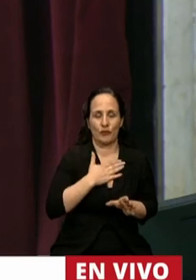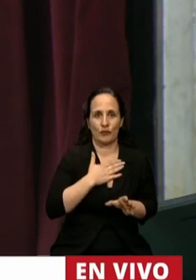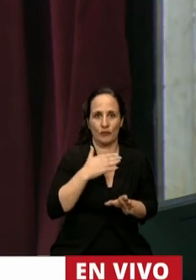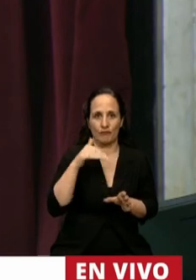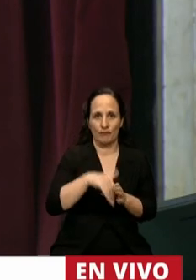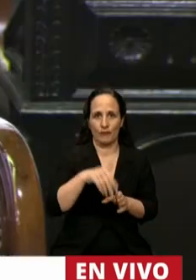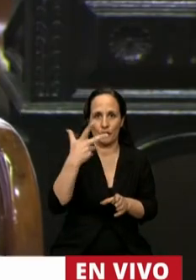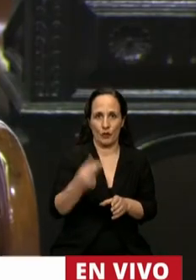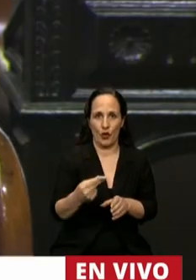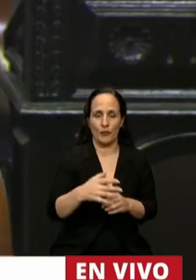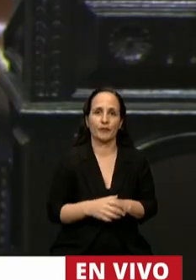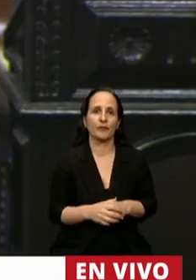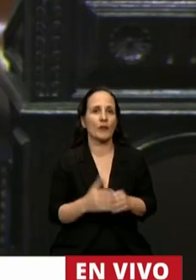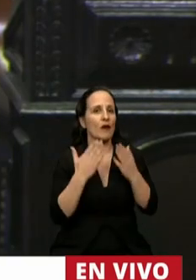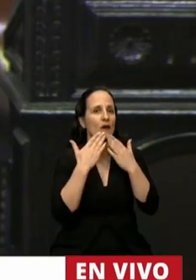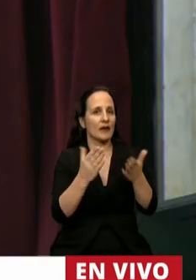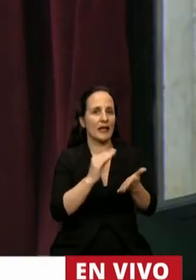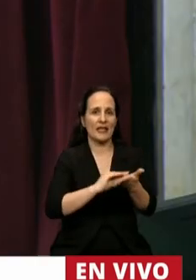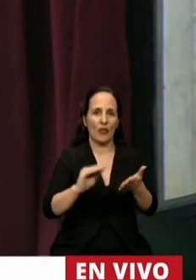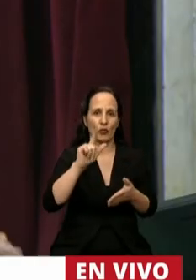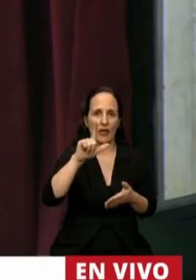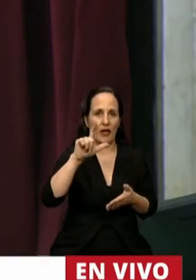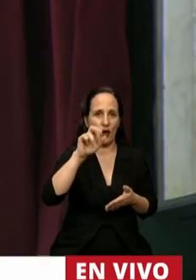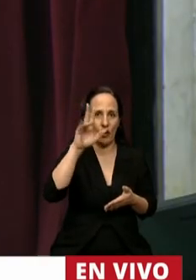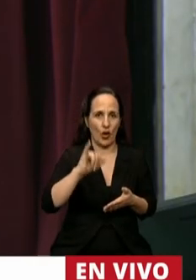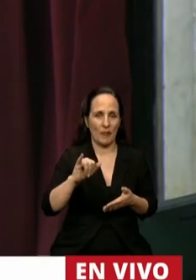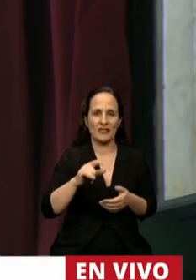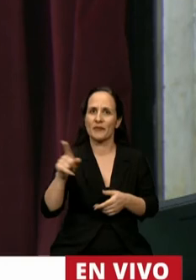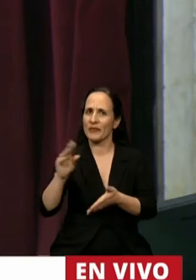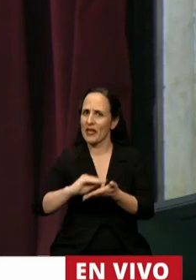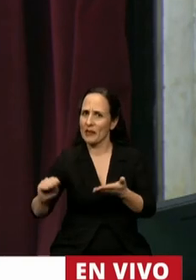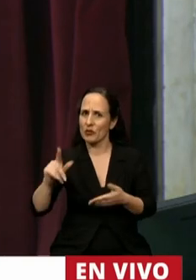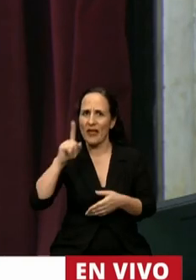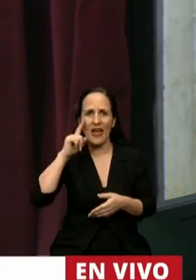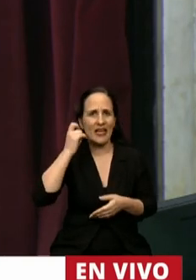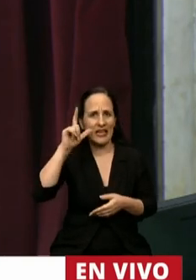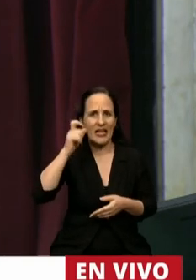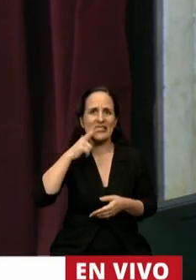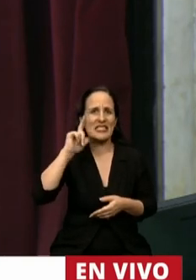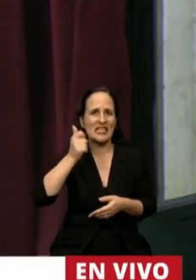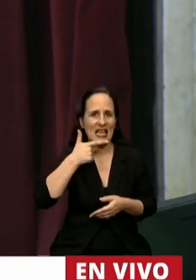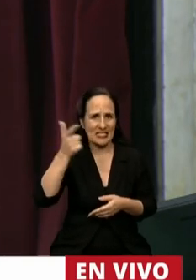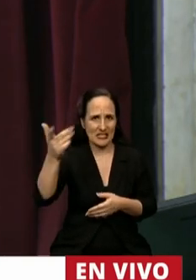es lo 186? Gracias, diputada López. Diputado Iglesias, en uso de la palabra.